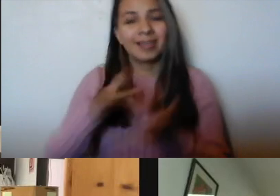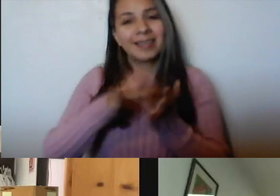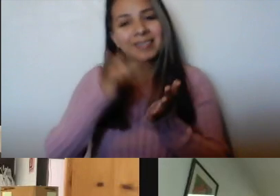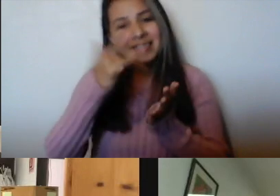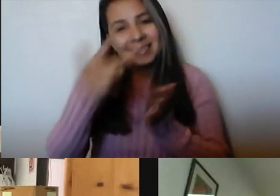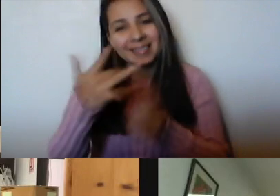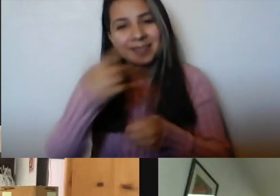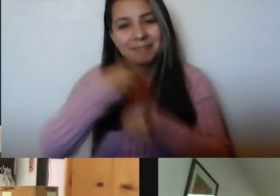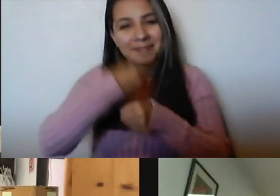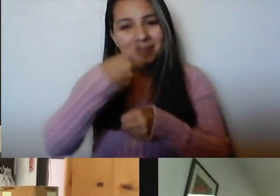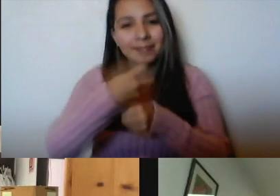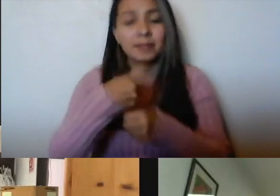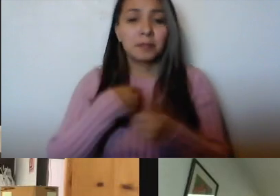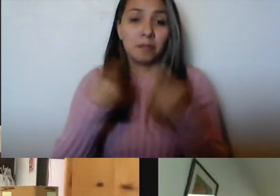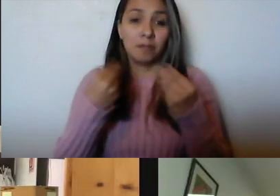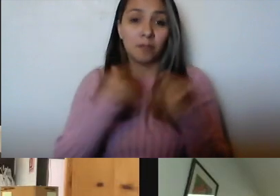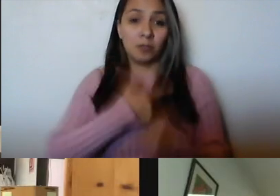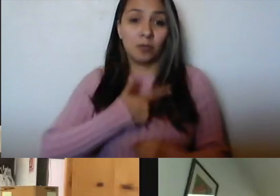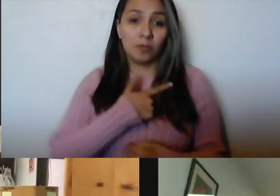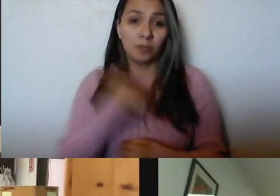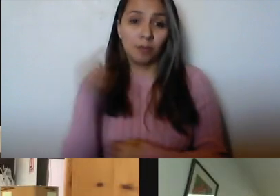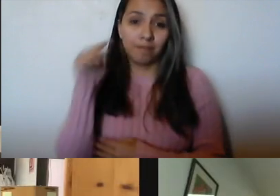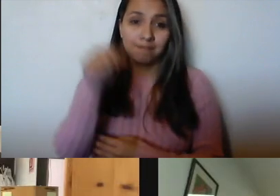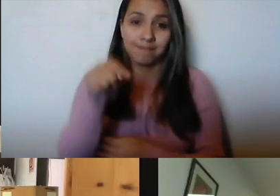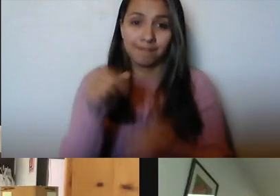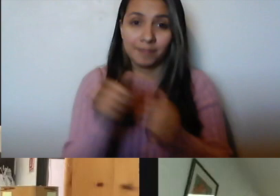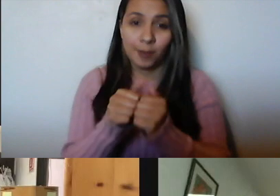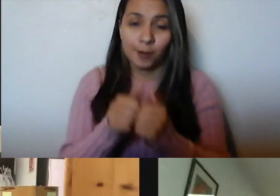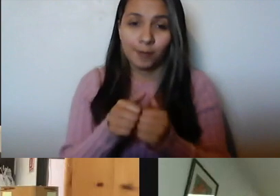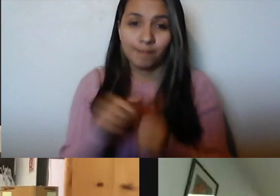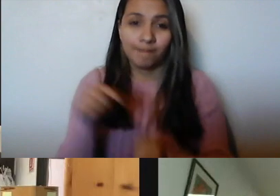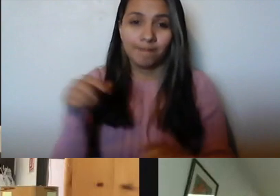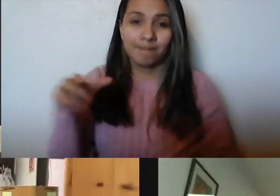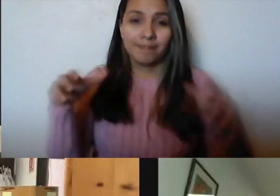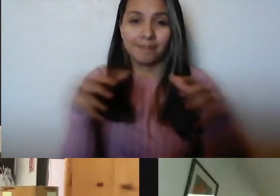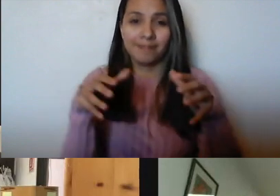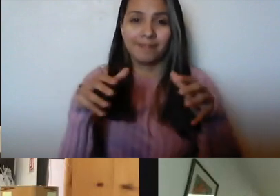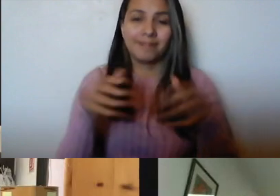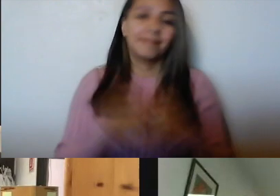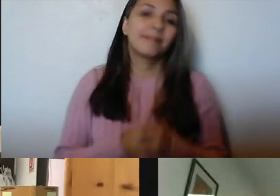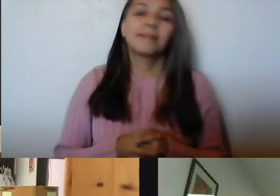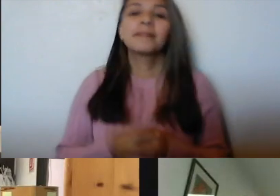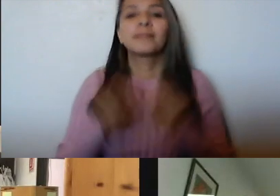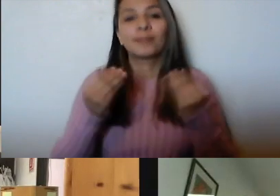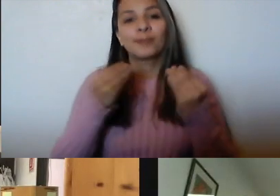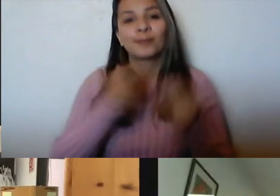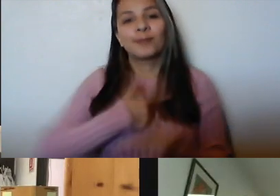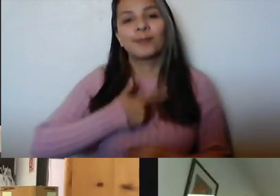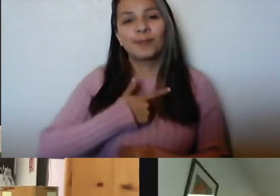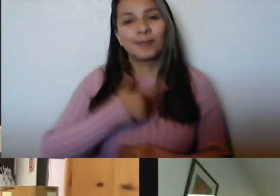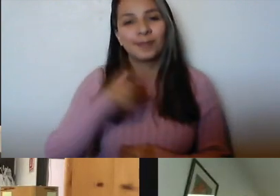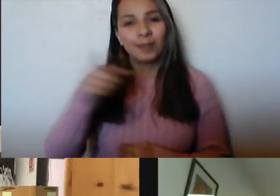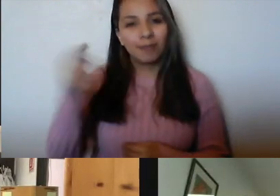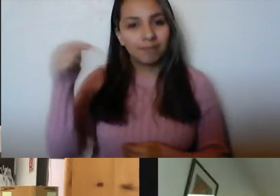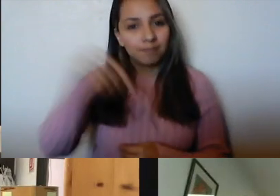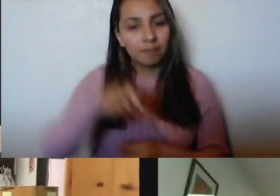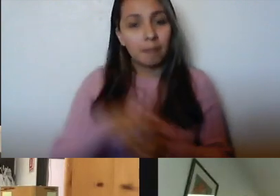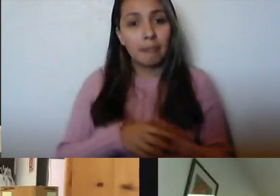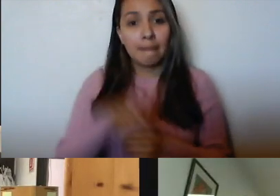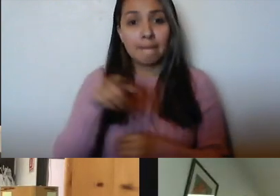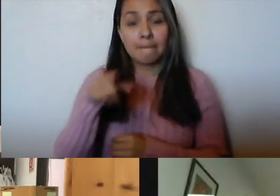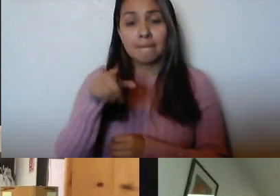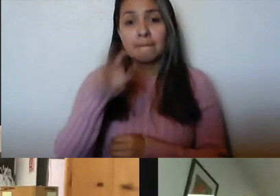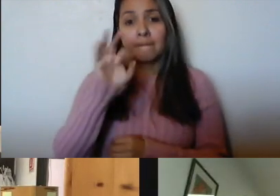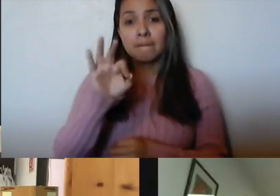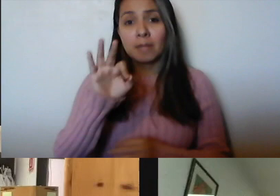por la invitación también y es un gusto para mí estar con ustedes. Es un gusto tenerlo aquí con nosotros. El doctor Alejandro Heredia Barbero